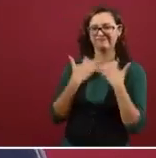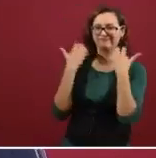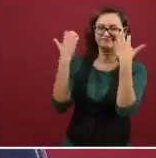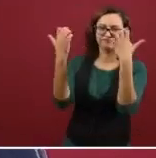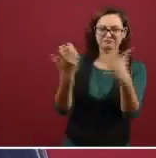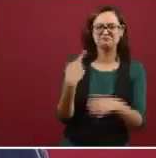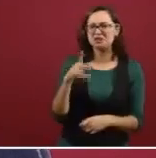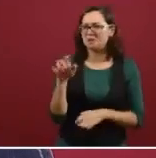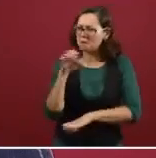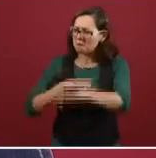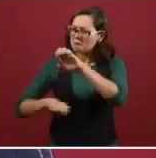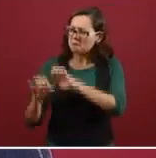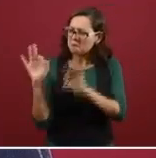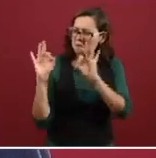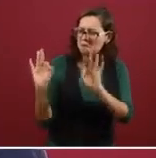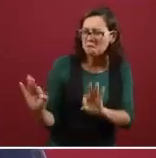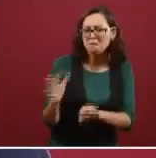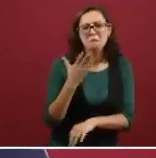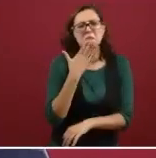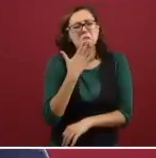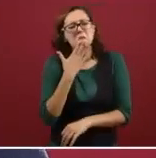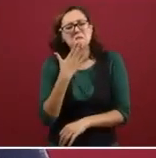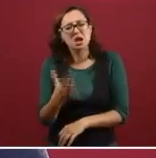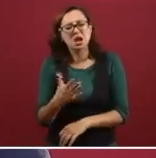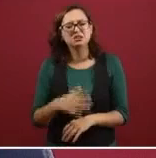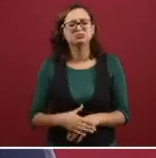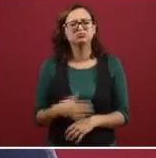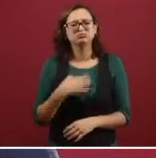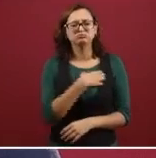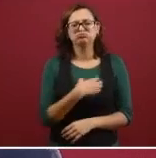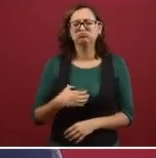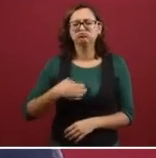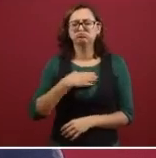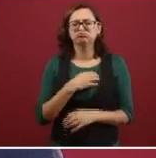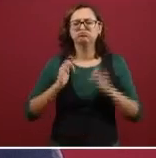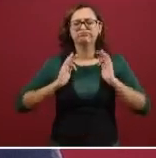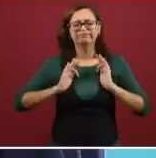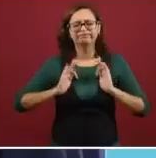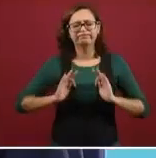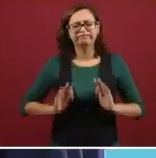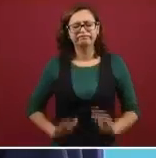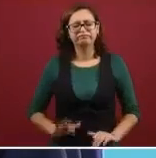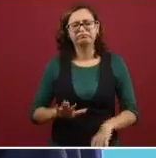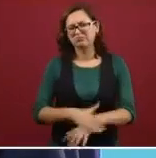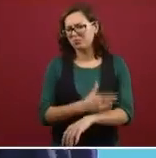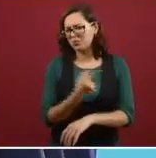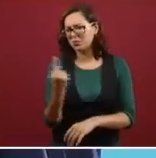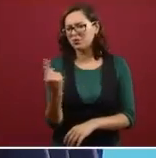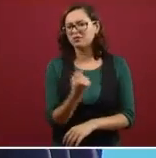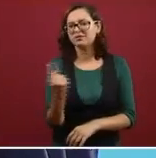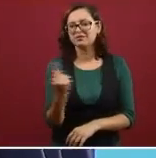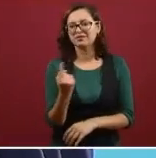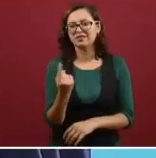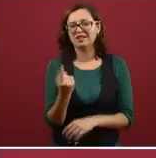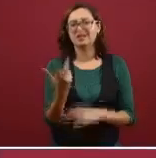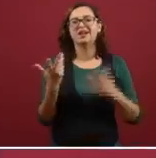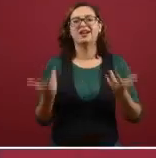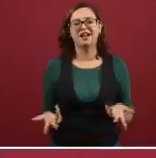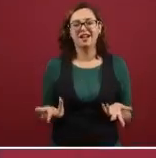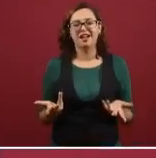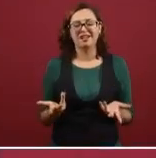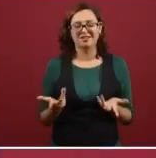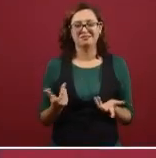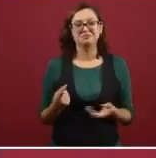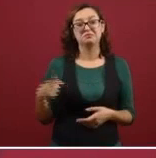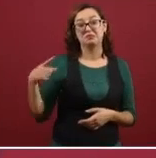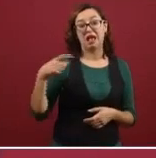pero los empresarios están a gusto porque, contrario a lo que piensan,